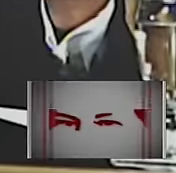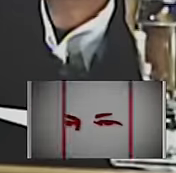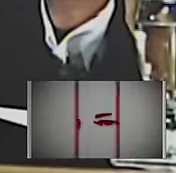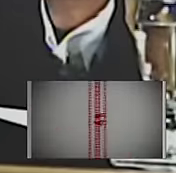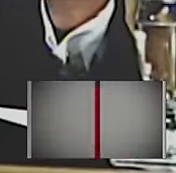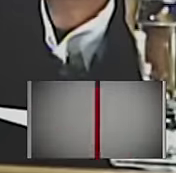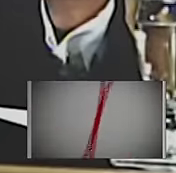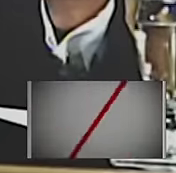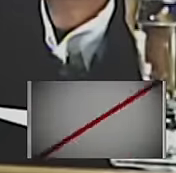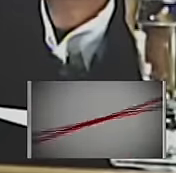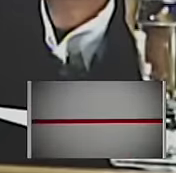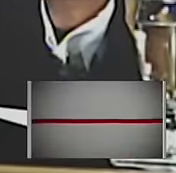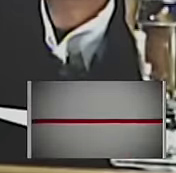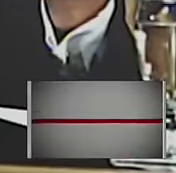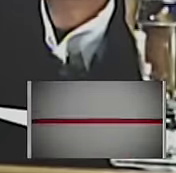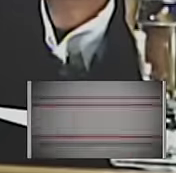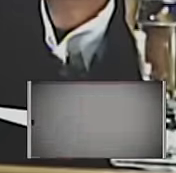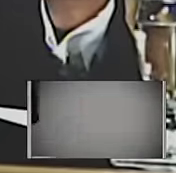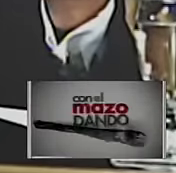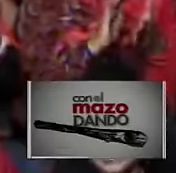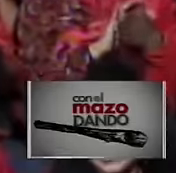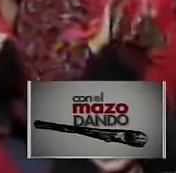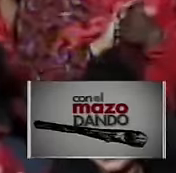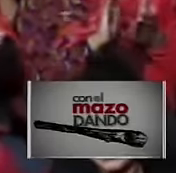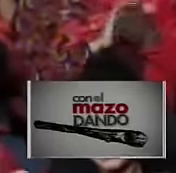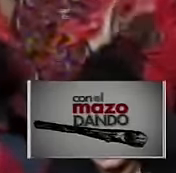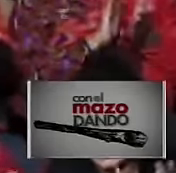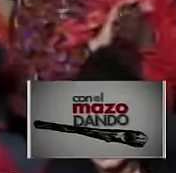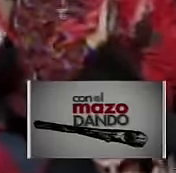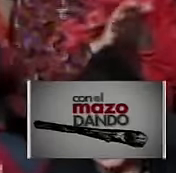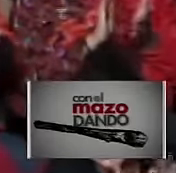señal matriz, pero también está